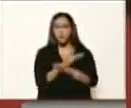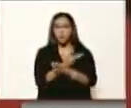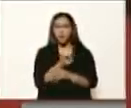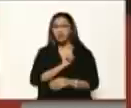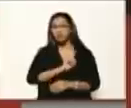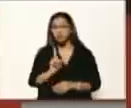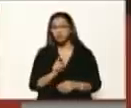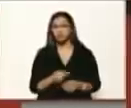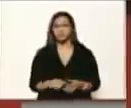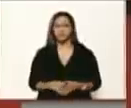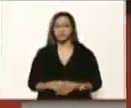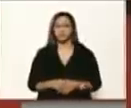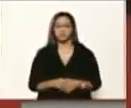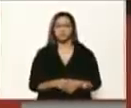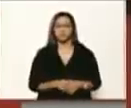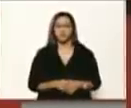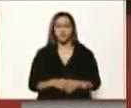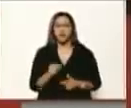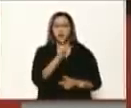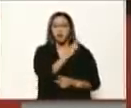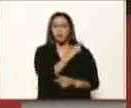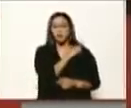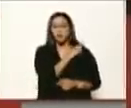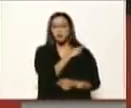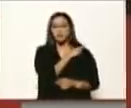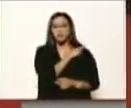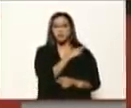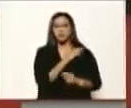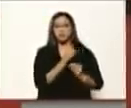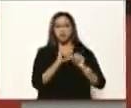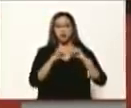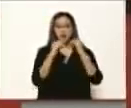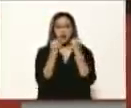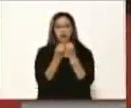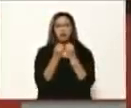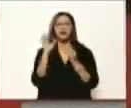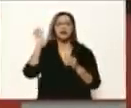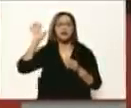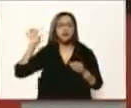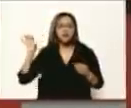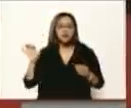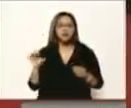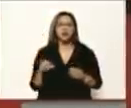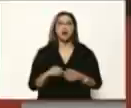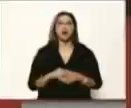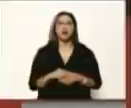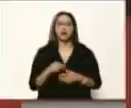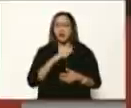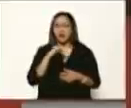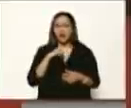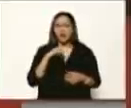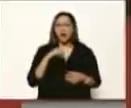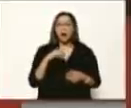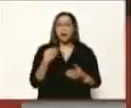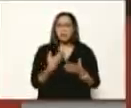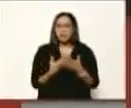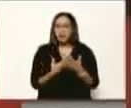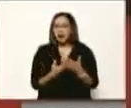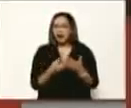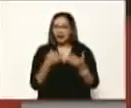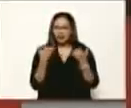verdad. Dos jefes de organización de Estado, de algunos estados, de nuestro partido, ya han